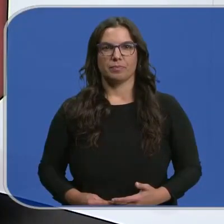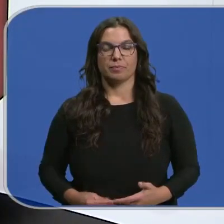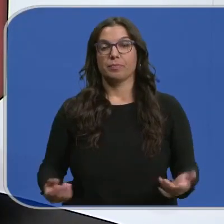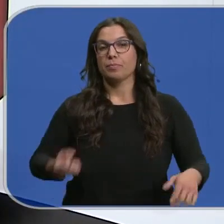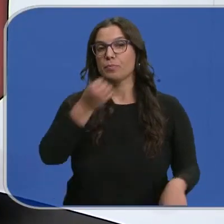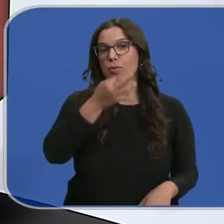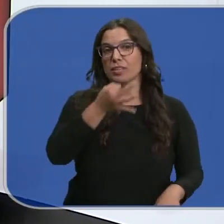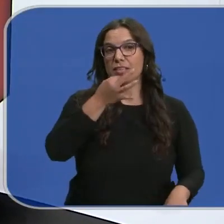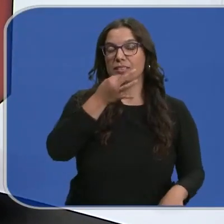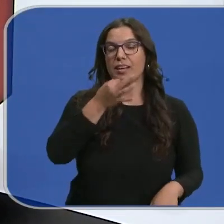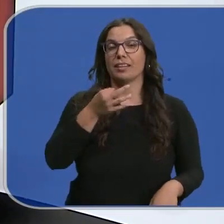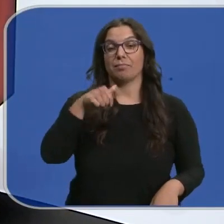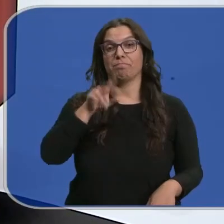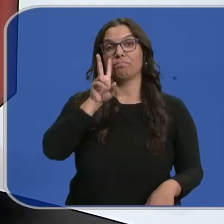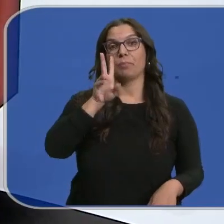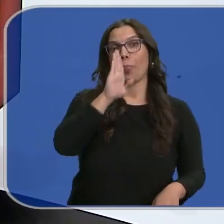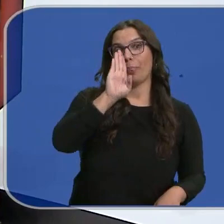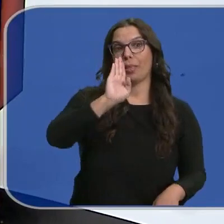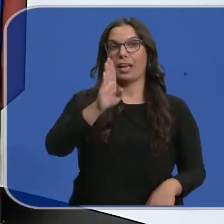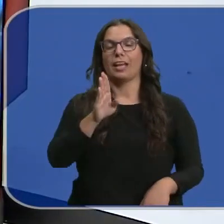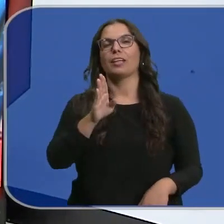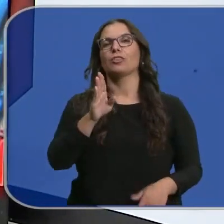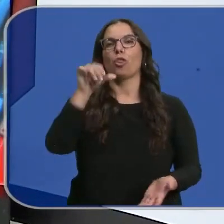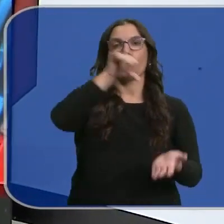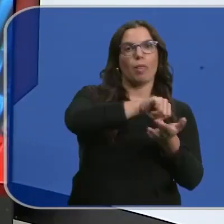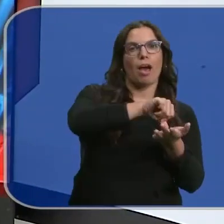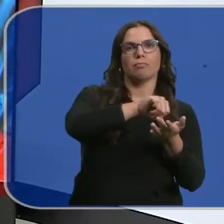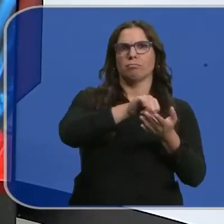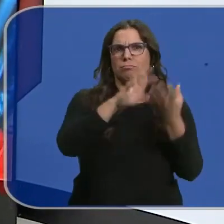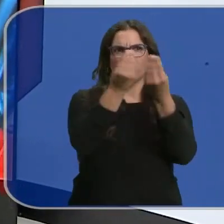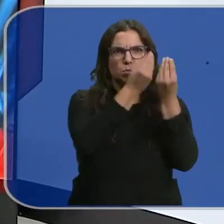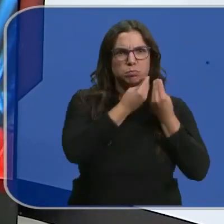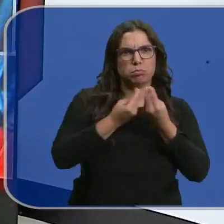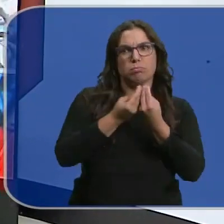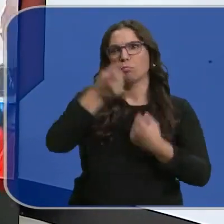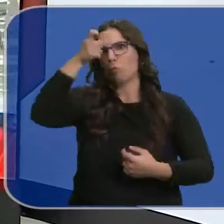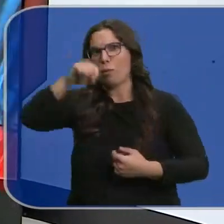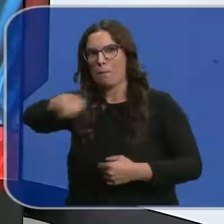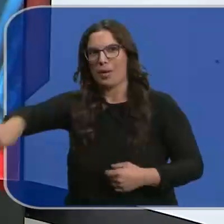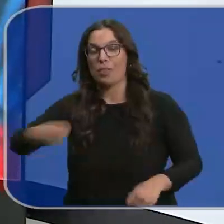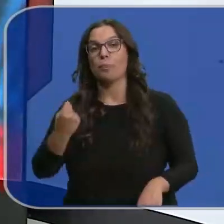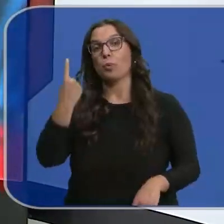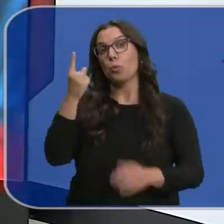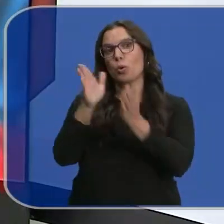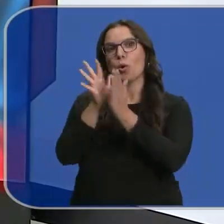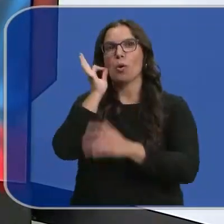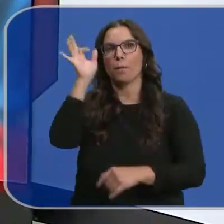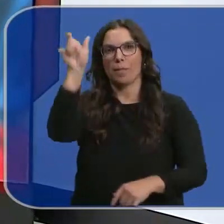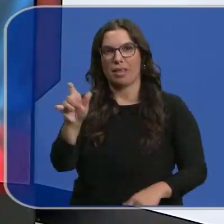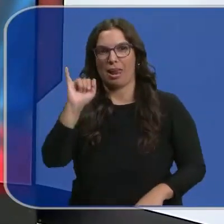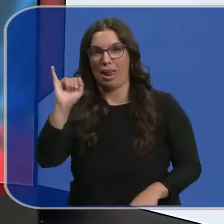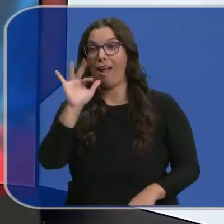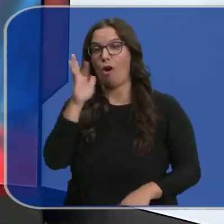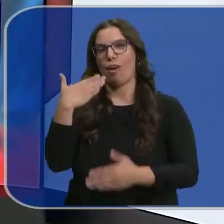Buenas tardes, estamos en directo en ambos puntos. Ciudades llenas y pueblos vacíos. En uno de ellos está Ana